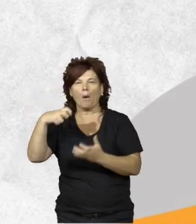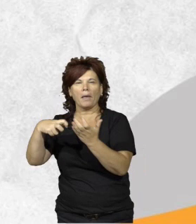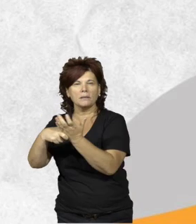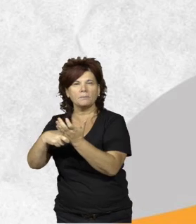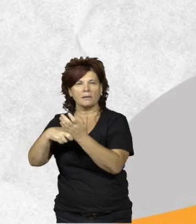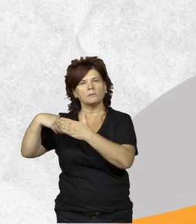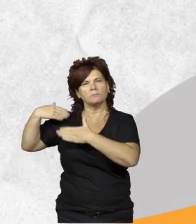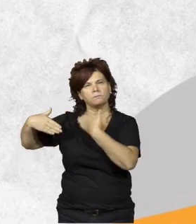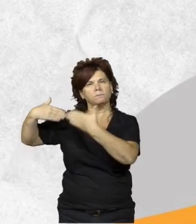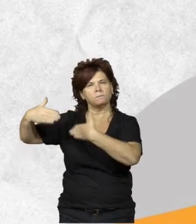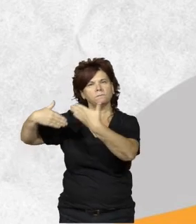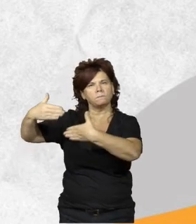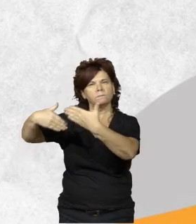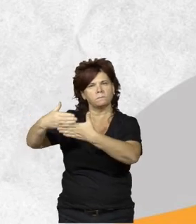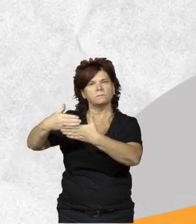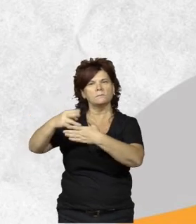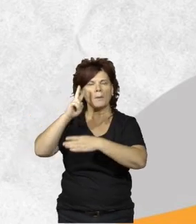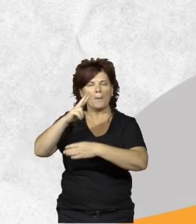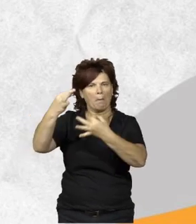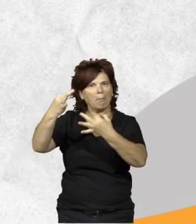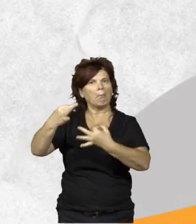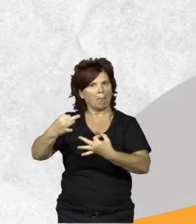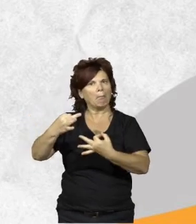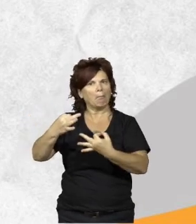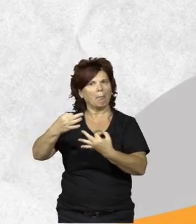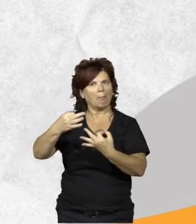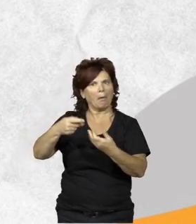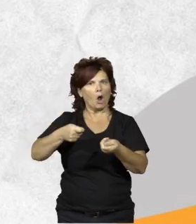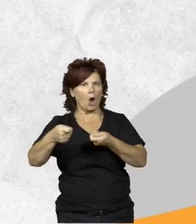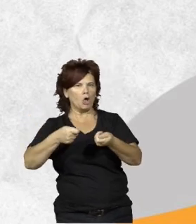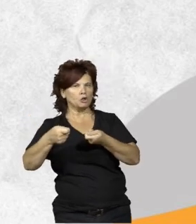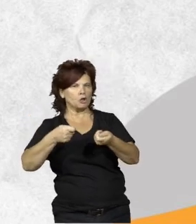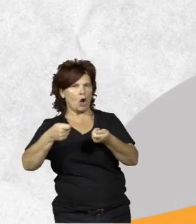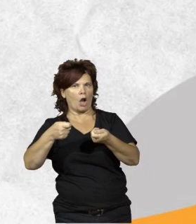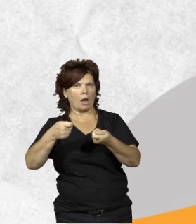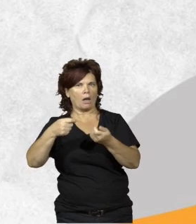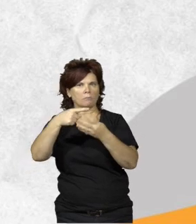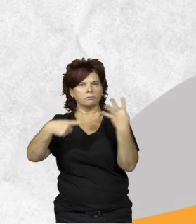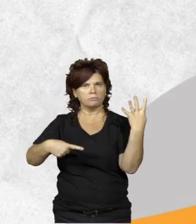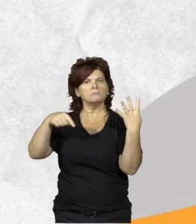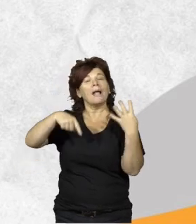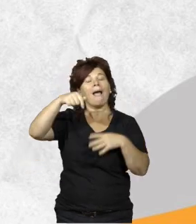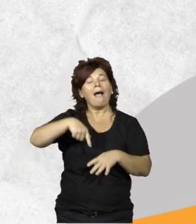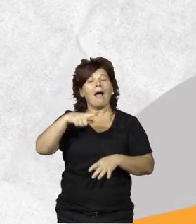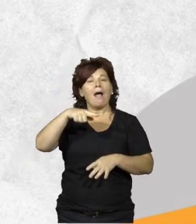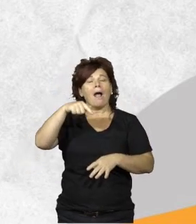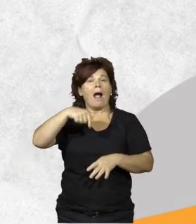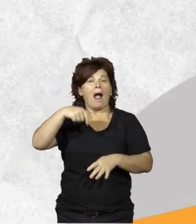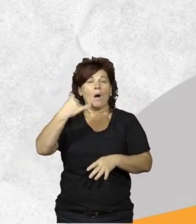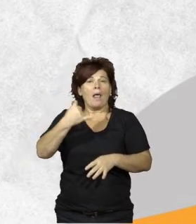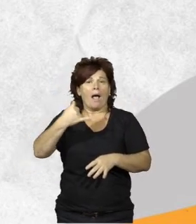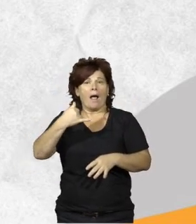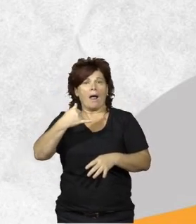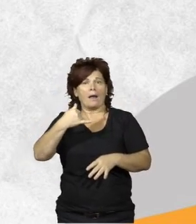que se ha ido avanzando notoriamente, digamos, en el control y fiscalización de los mismos. Actualmente tenemos alrededor de